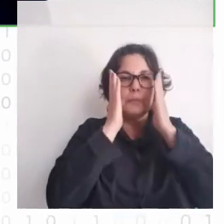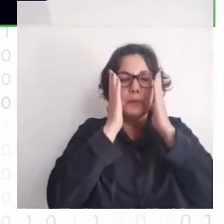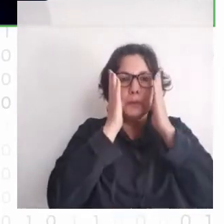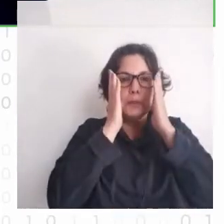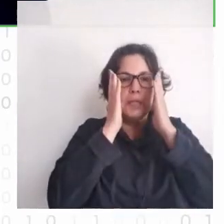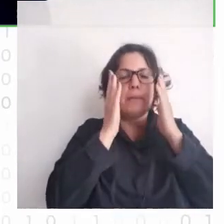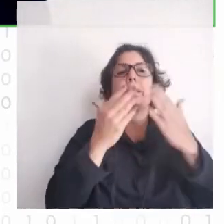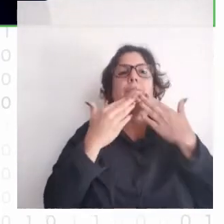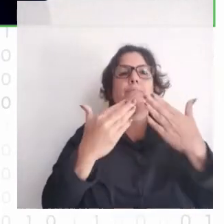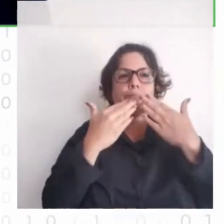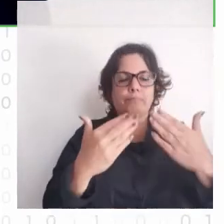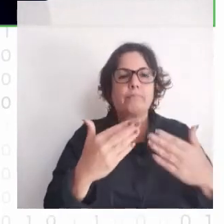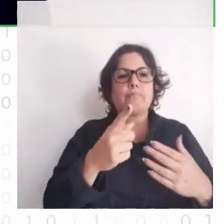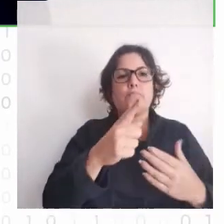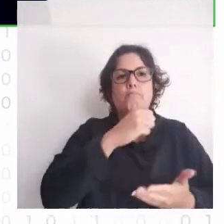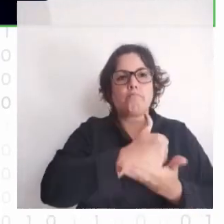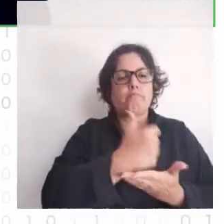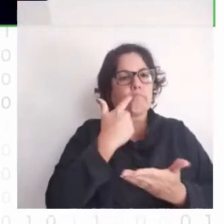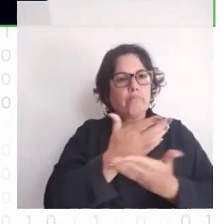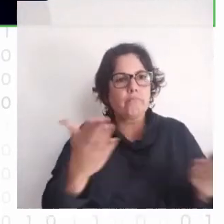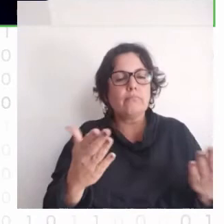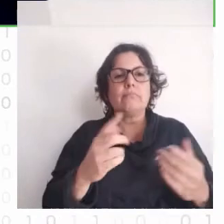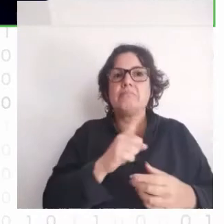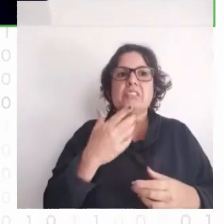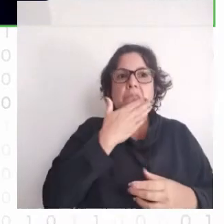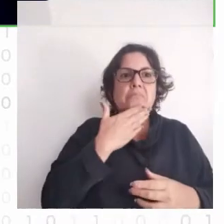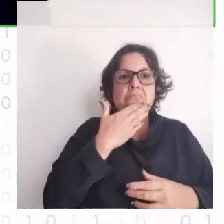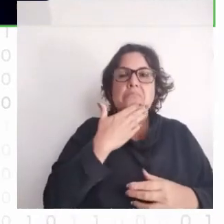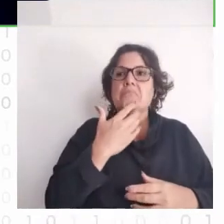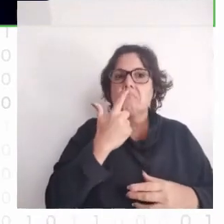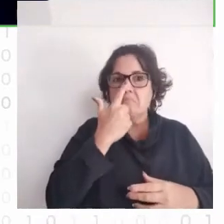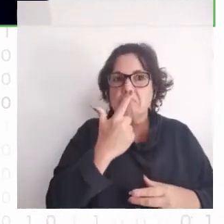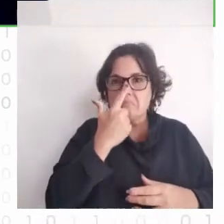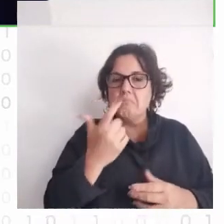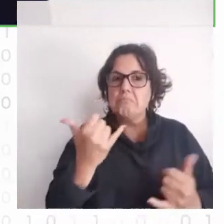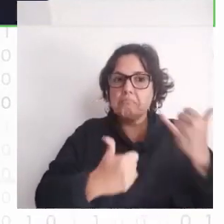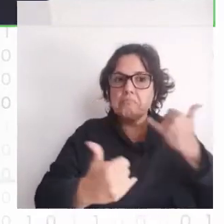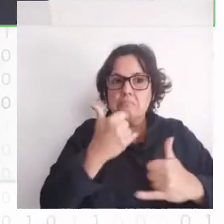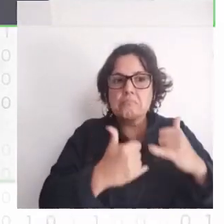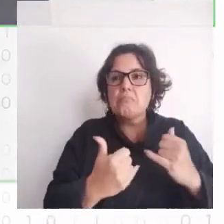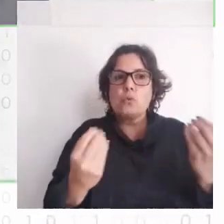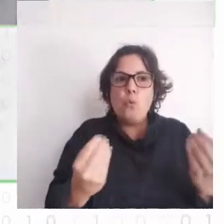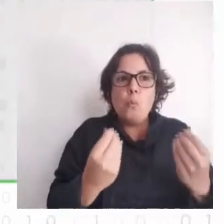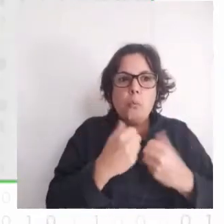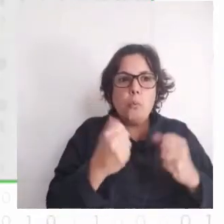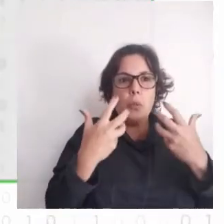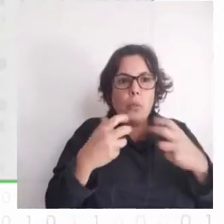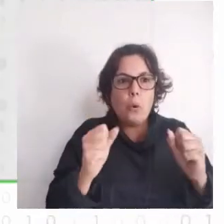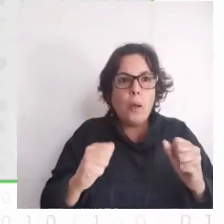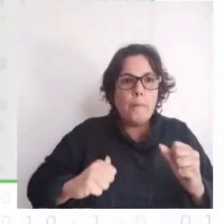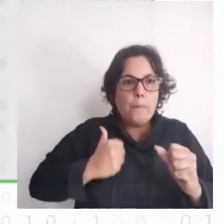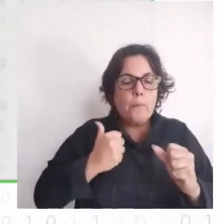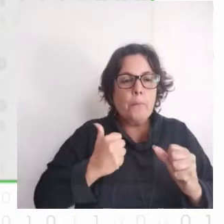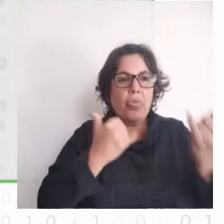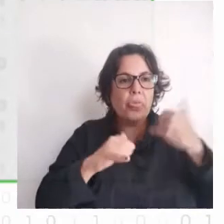Muchas gracias, Dolores, por tu presentación. Sin duda muy interesante lo que nos contás sobre cómo se puede lograr aprovechar estos datos